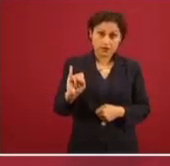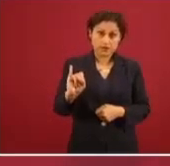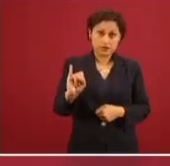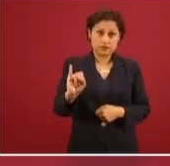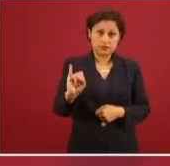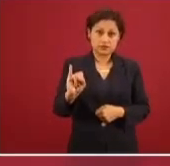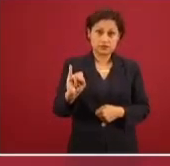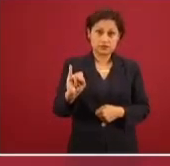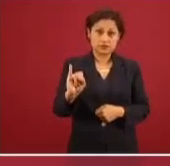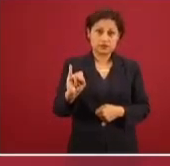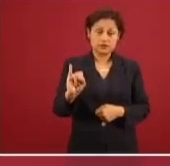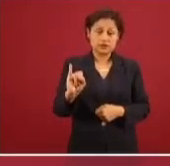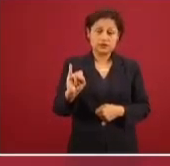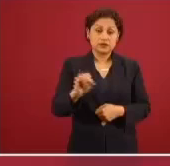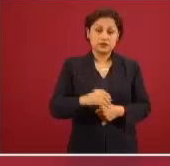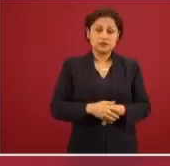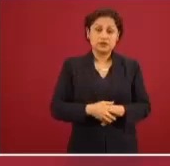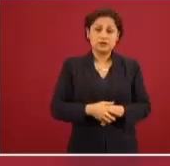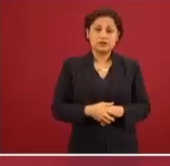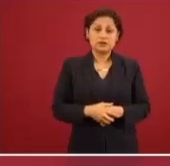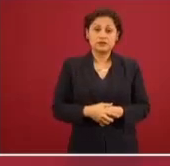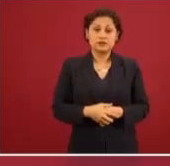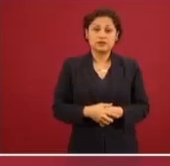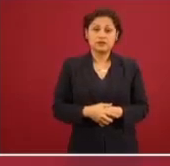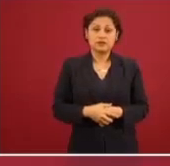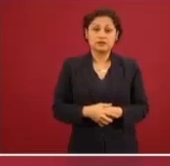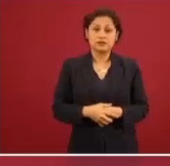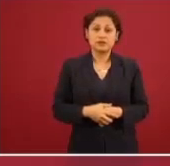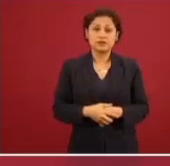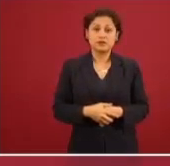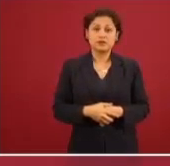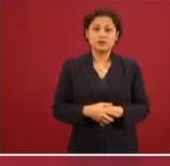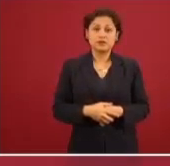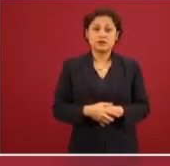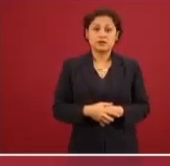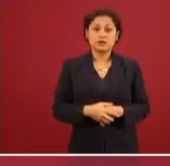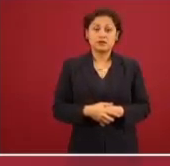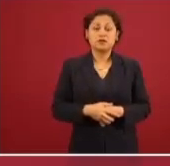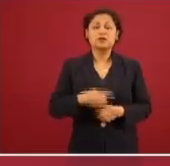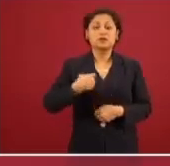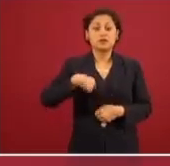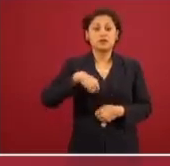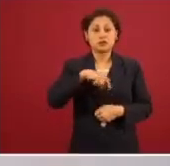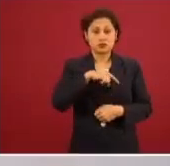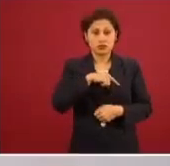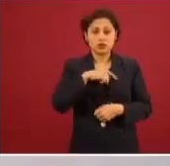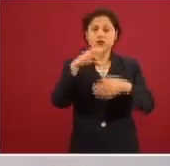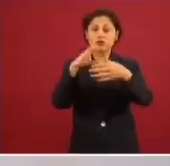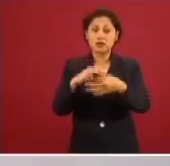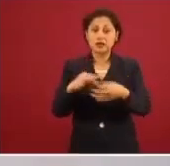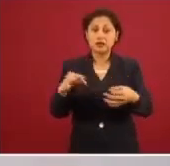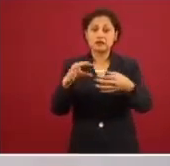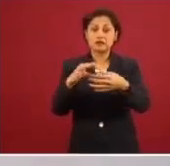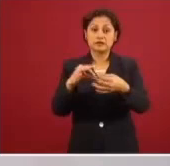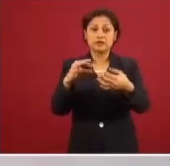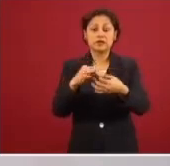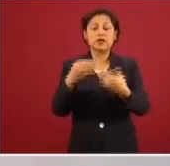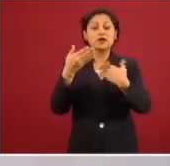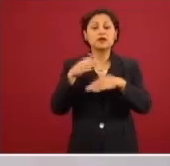de la estrategia hacia adelante, los